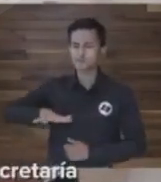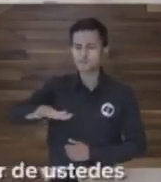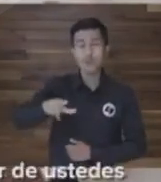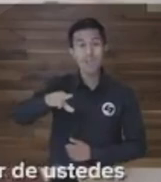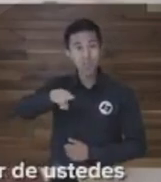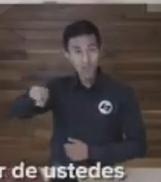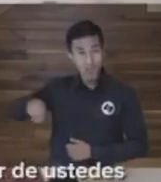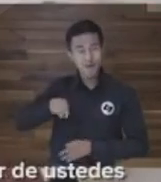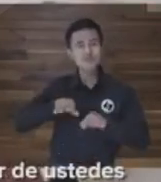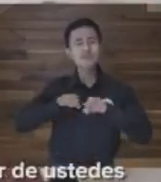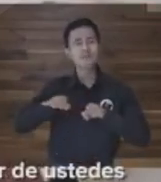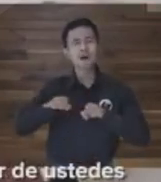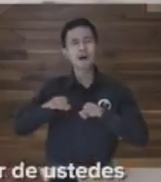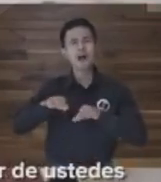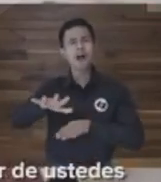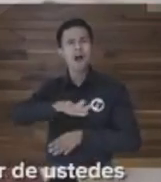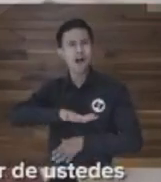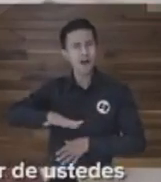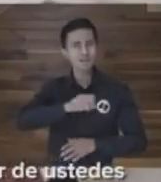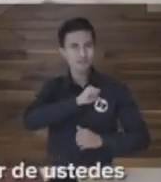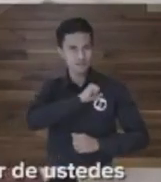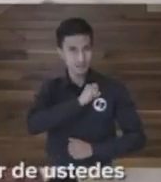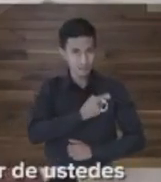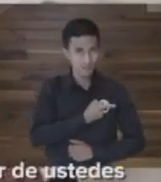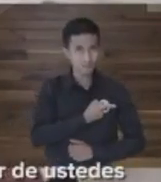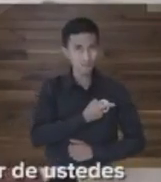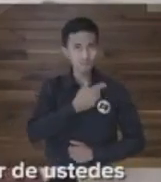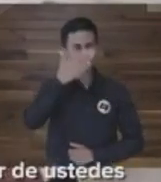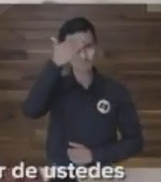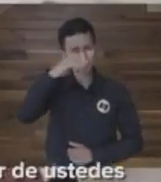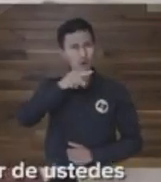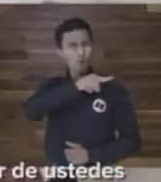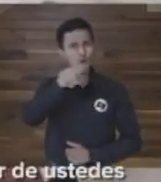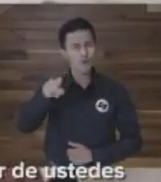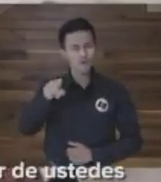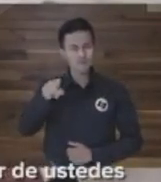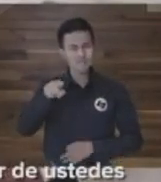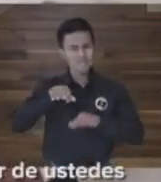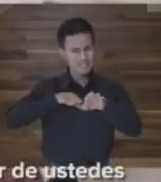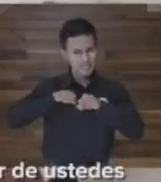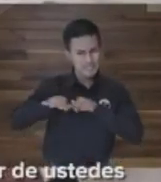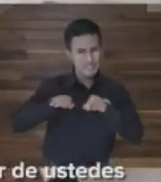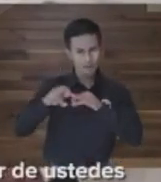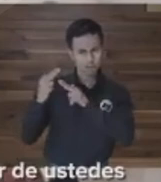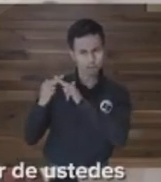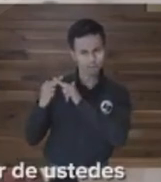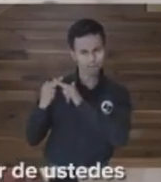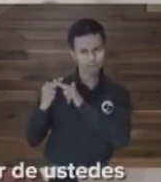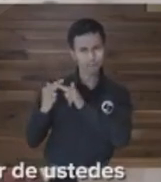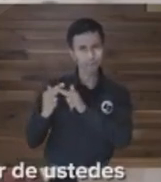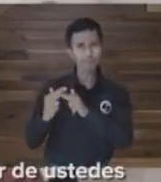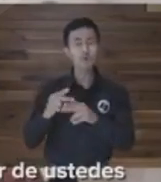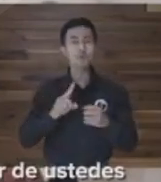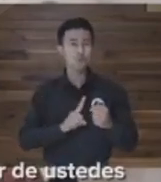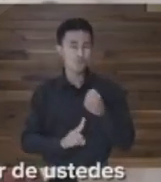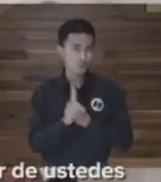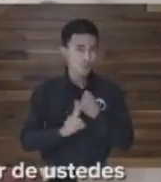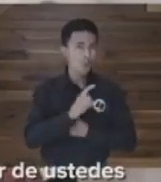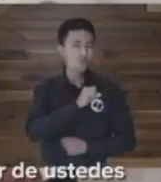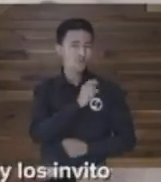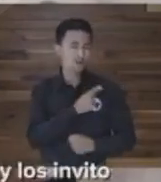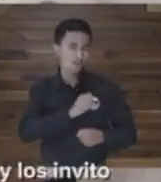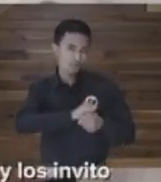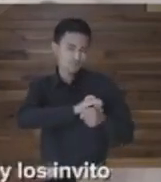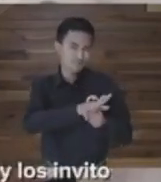Guanajuato. En estos días hemos seguido con mucha atención la labor de ustedes ante la contingencia sanitaria causada por el